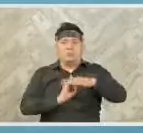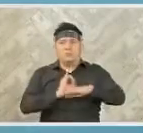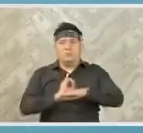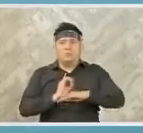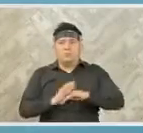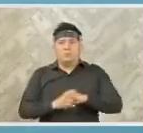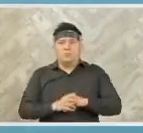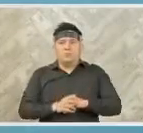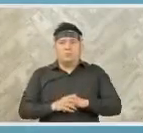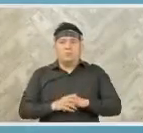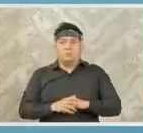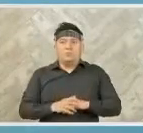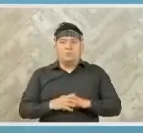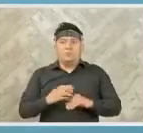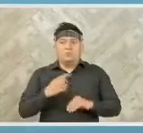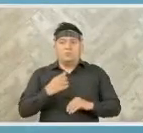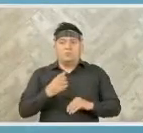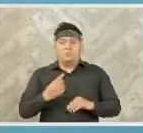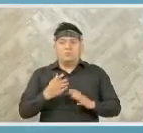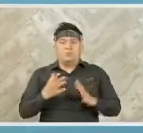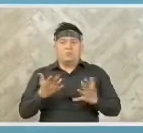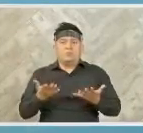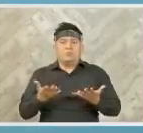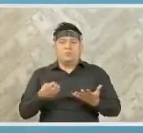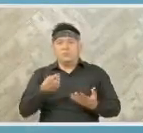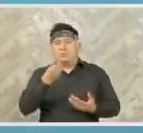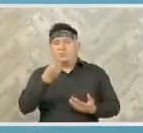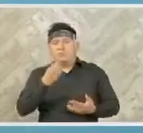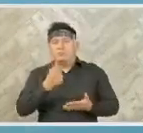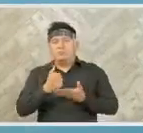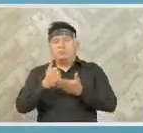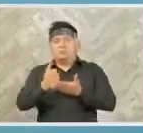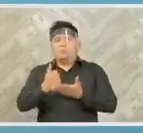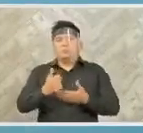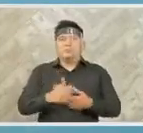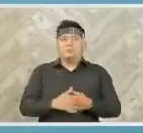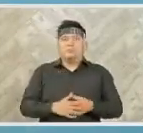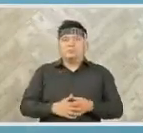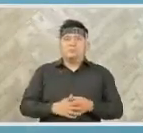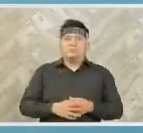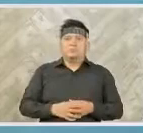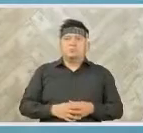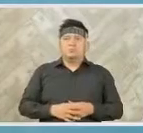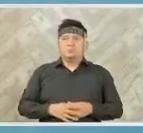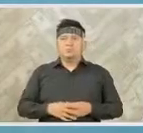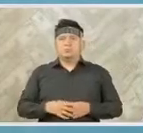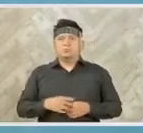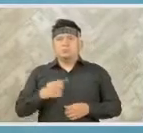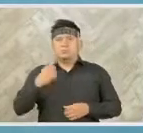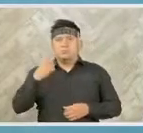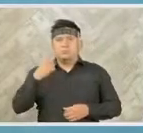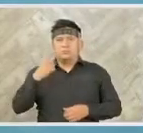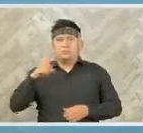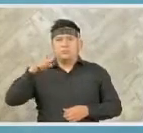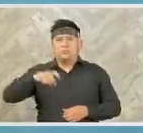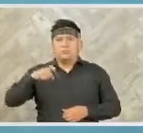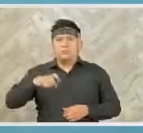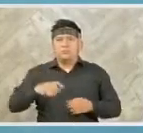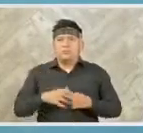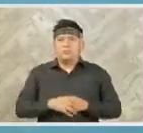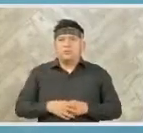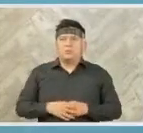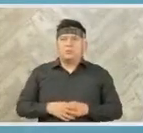la unidad de víctimas brindó apoyos en materia de alimentos, pues pudimos concertar realmente y priorizar las necesidades y